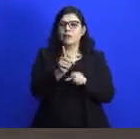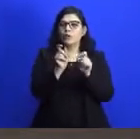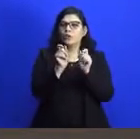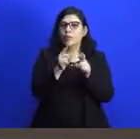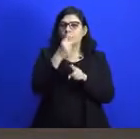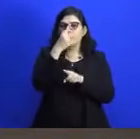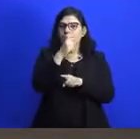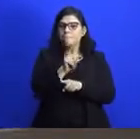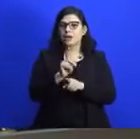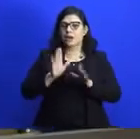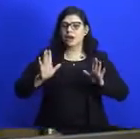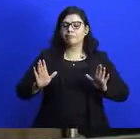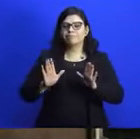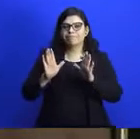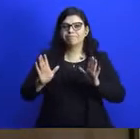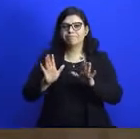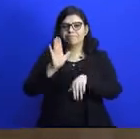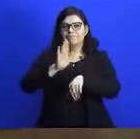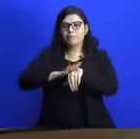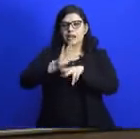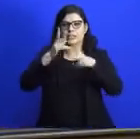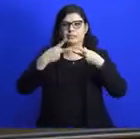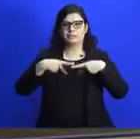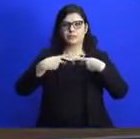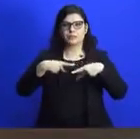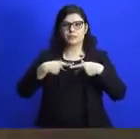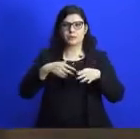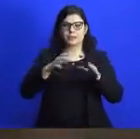estimular que más gente se suba a ayudar.